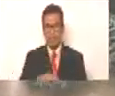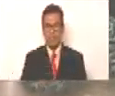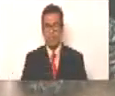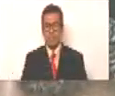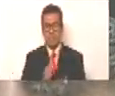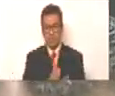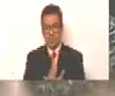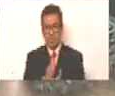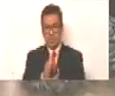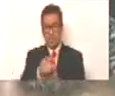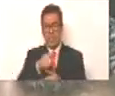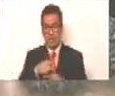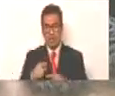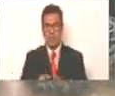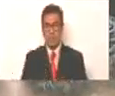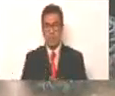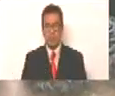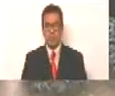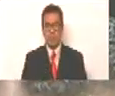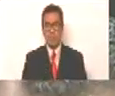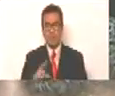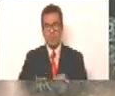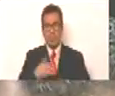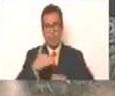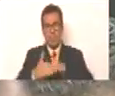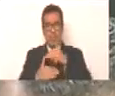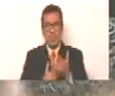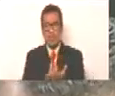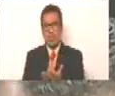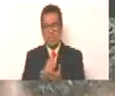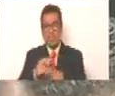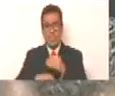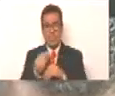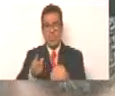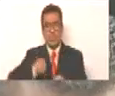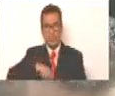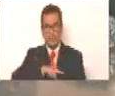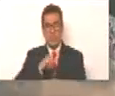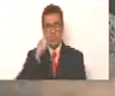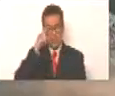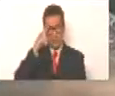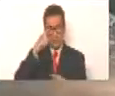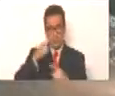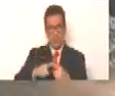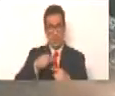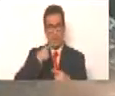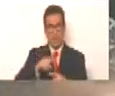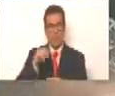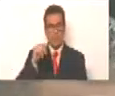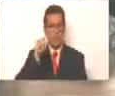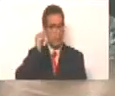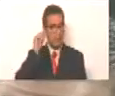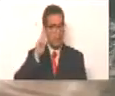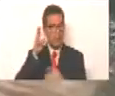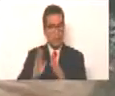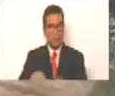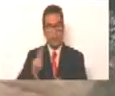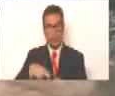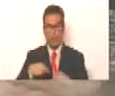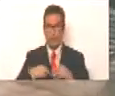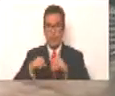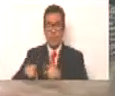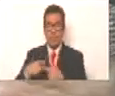batalla, seguimos avanzando y seguimos cumpliendo nuestras metas. Porque la mujer venezolana nunca se rendirá ante las